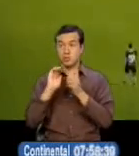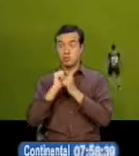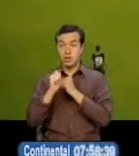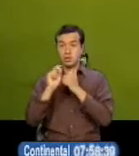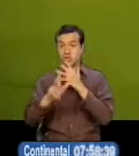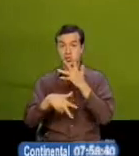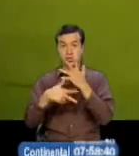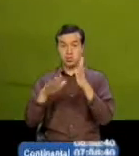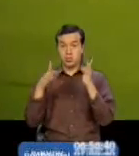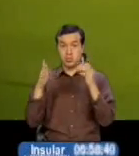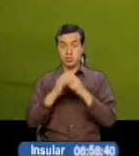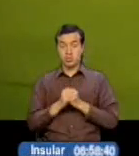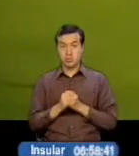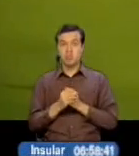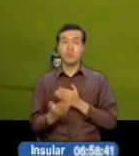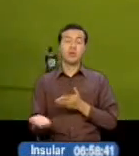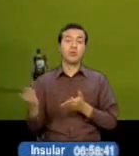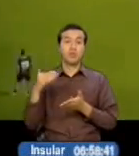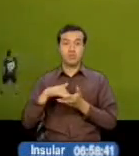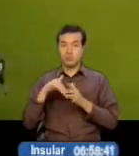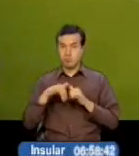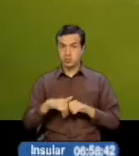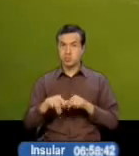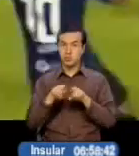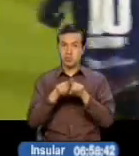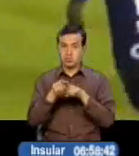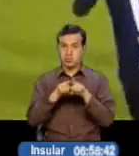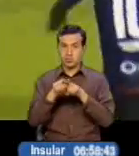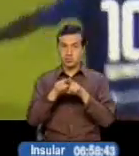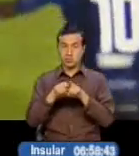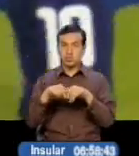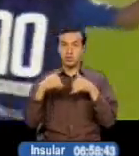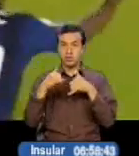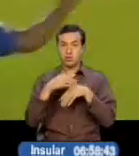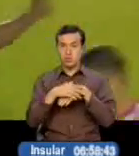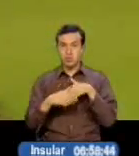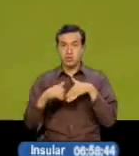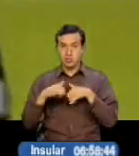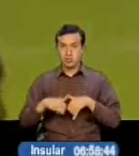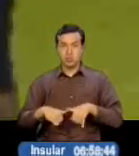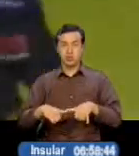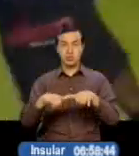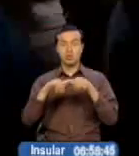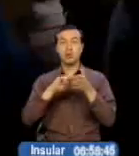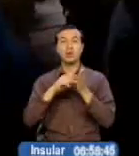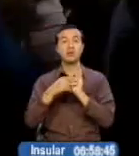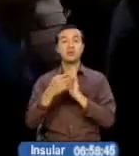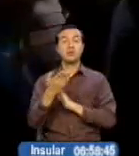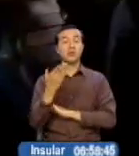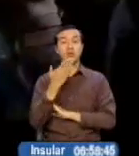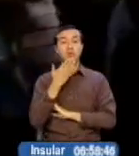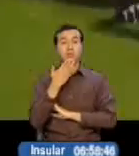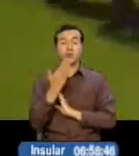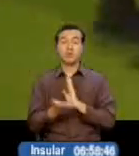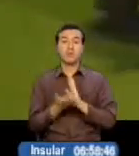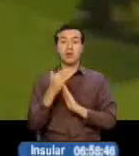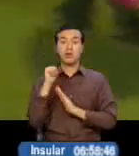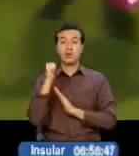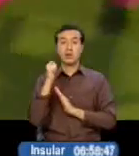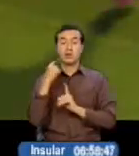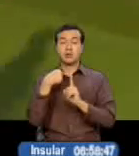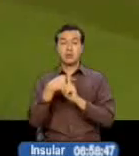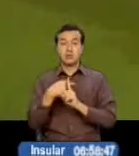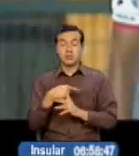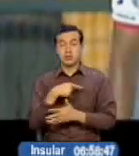octavos de final tengan la oportunidad de seguir compitiendo en la Copa Sudamericana. Esto implicaría un aumento de 10